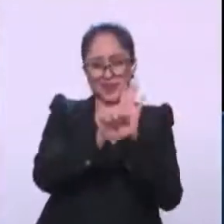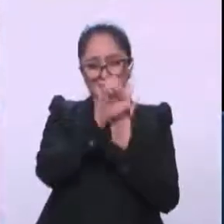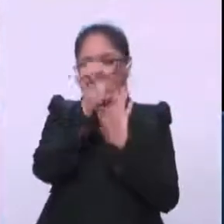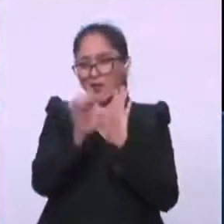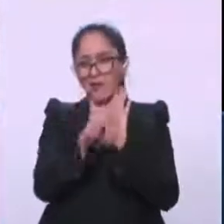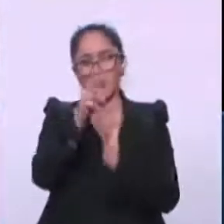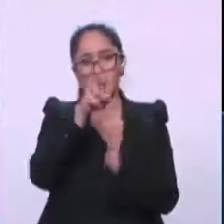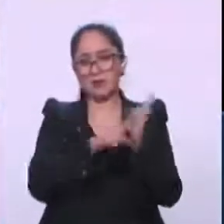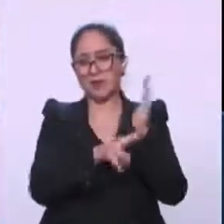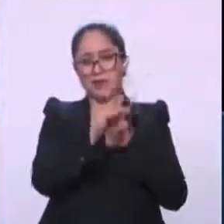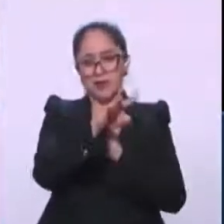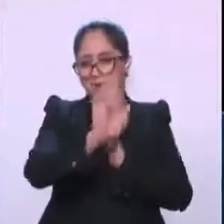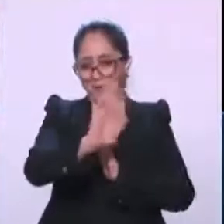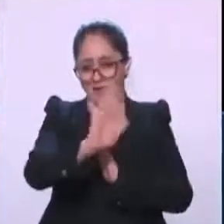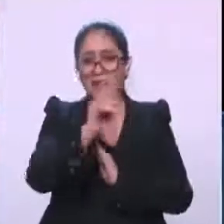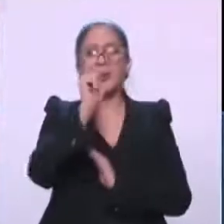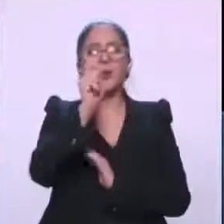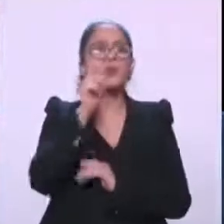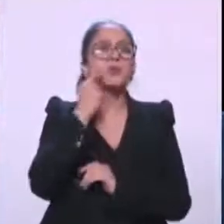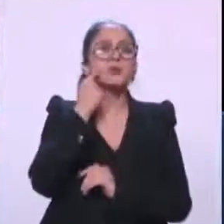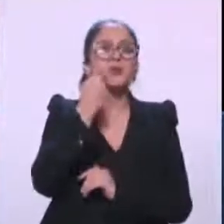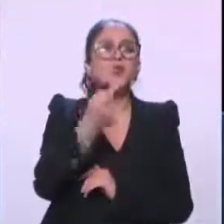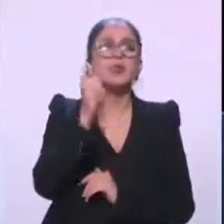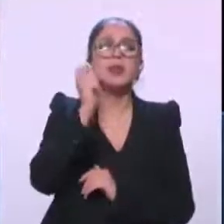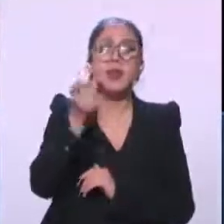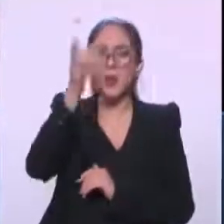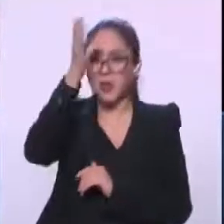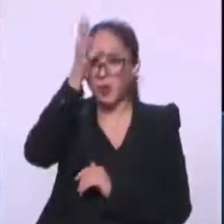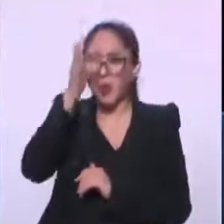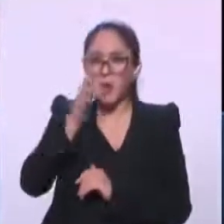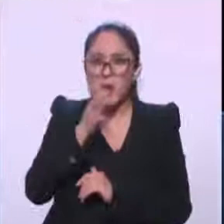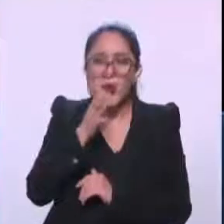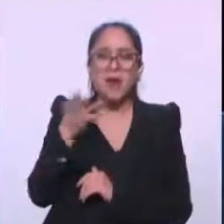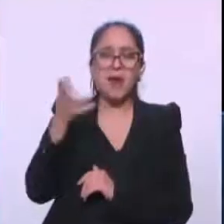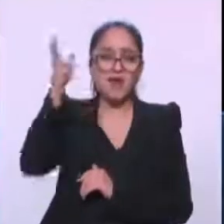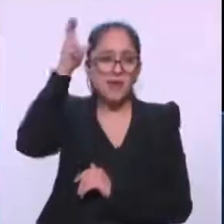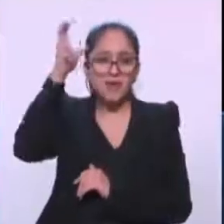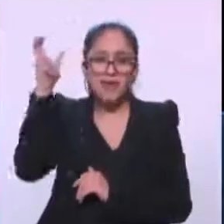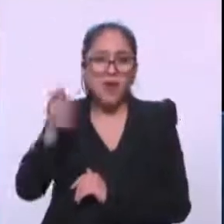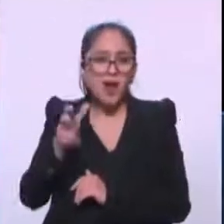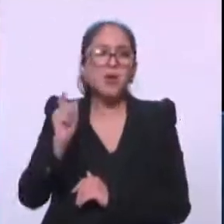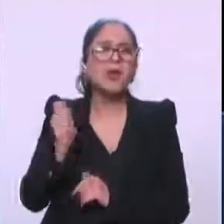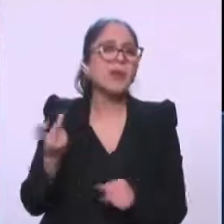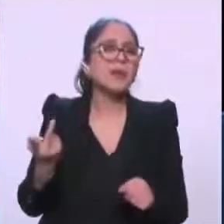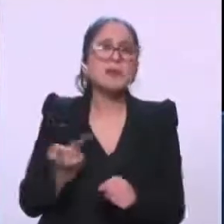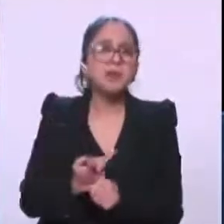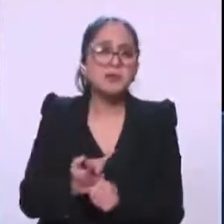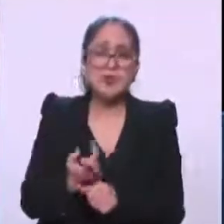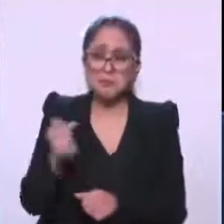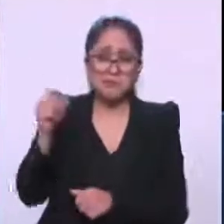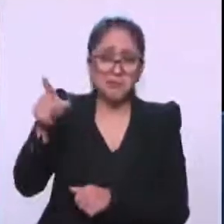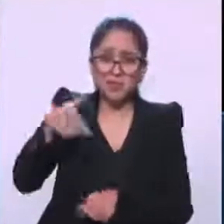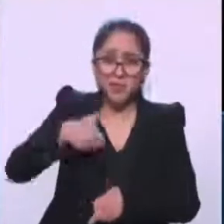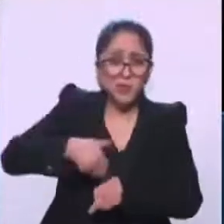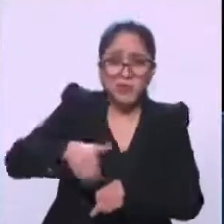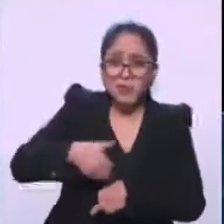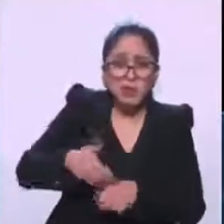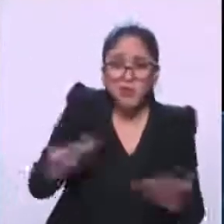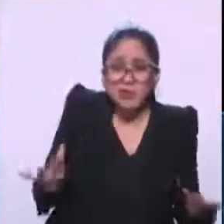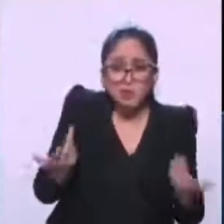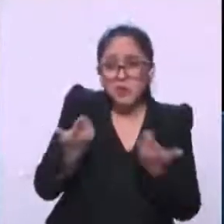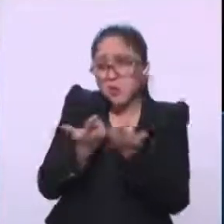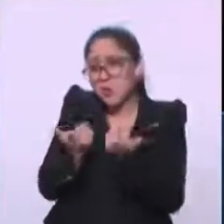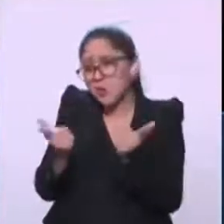Ve lo que acaba de pasar en Coahuila, en Hidalgo. Son los mismos números, ¿eh? O sea, se supone que a nivel nacional, Morena, mediciones